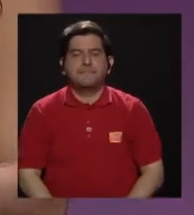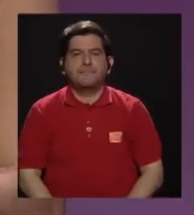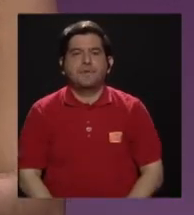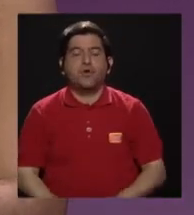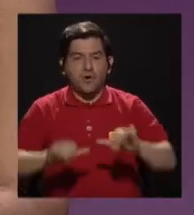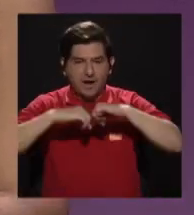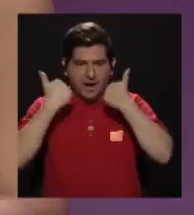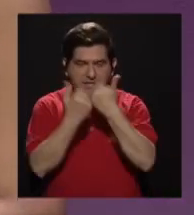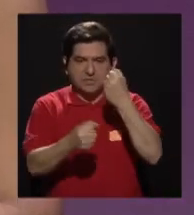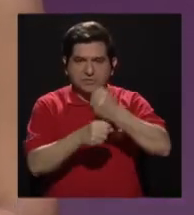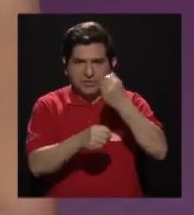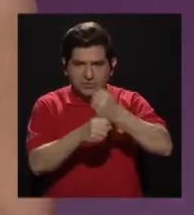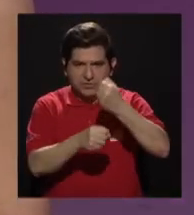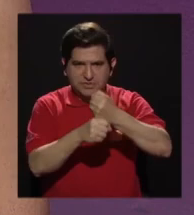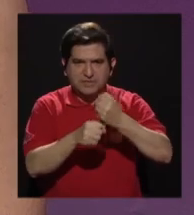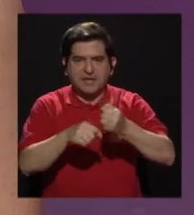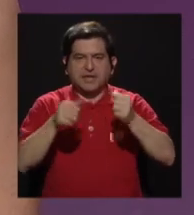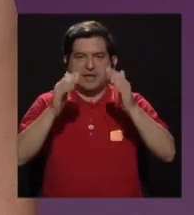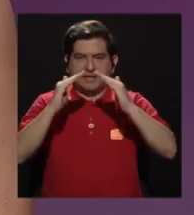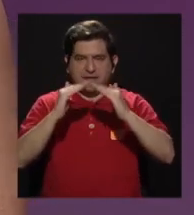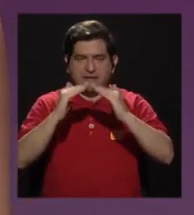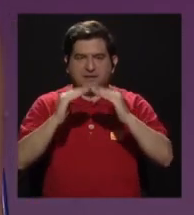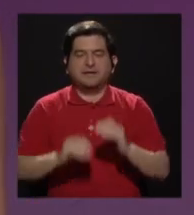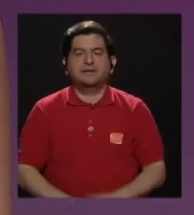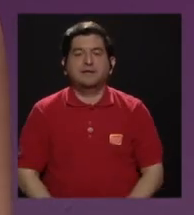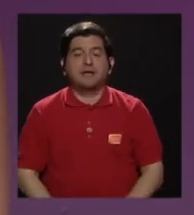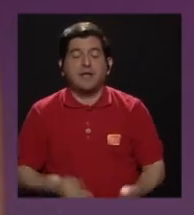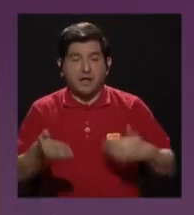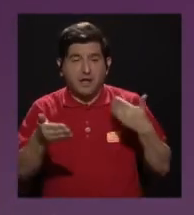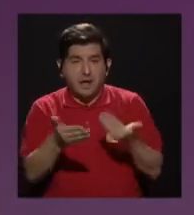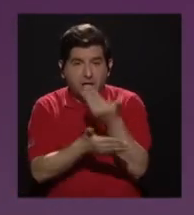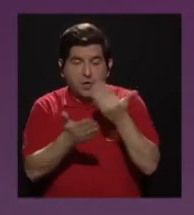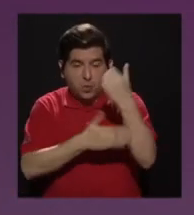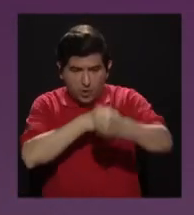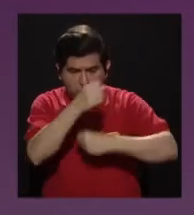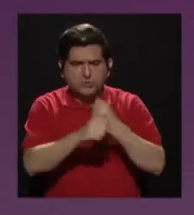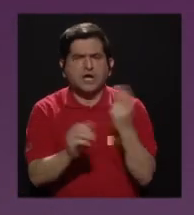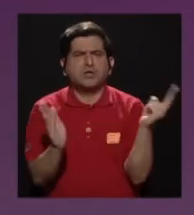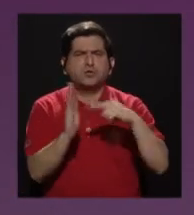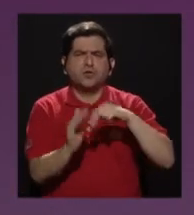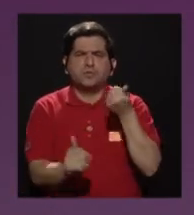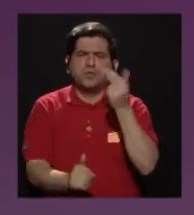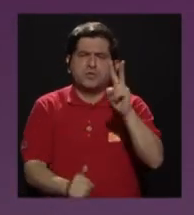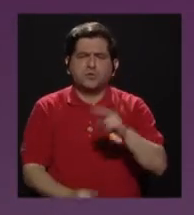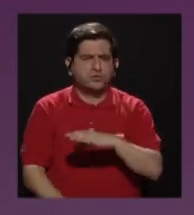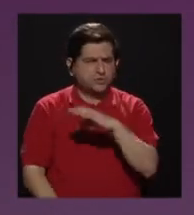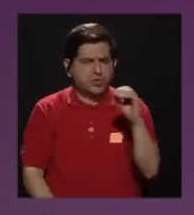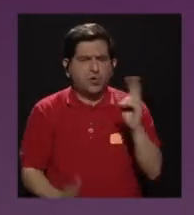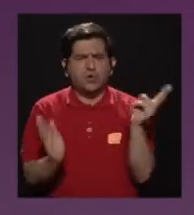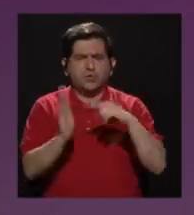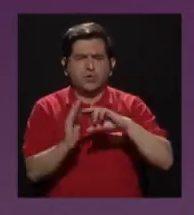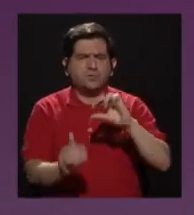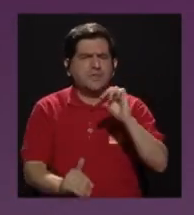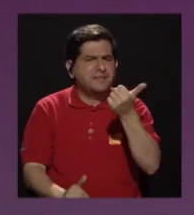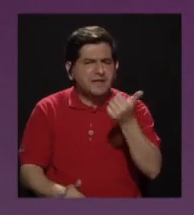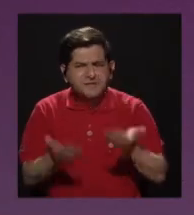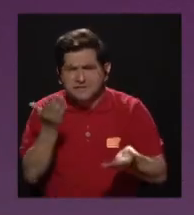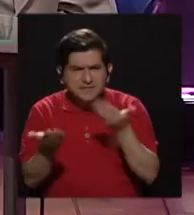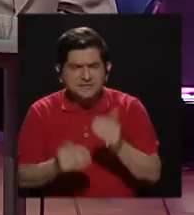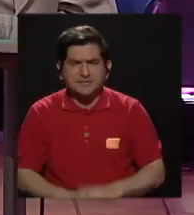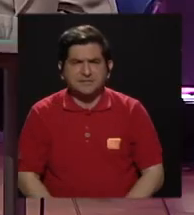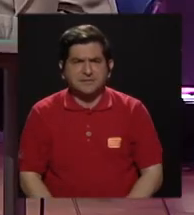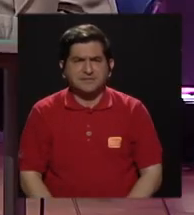que es la Asociación de Trabajadoras Domésticas, se logró en años muy recientes, 2012, si no me equivoco, 2010, por ahí, 2009, los